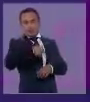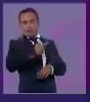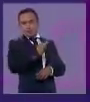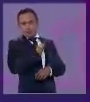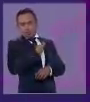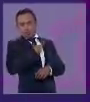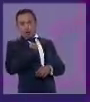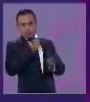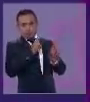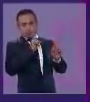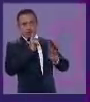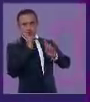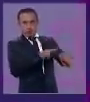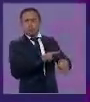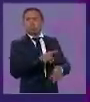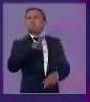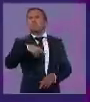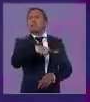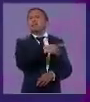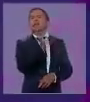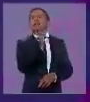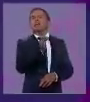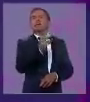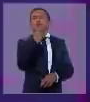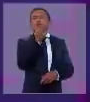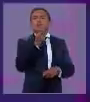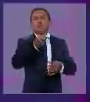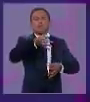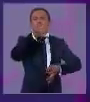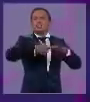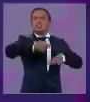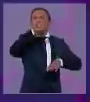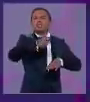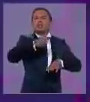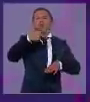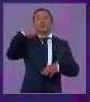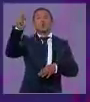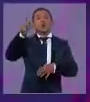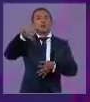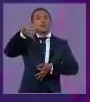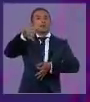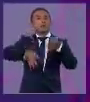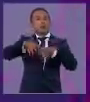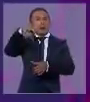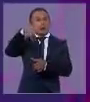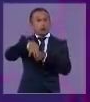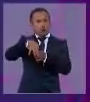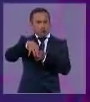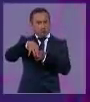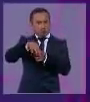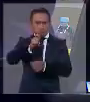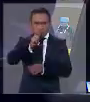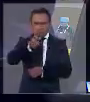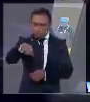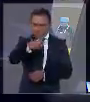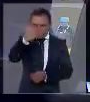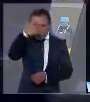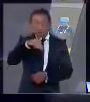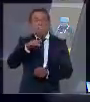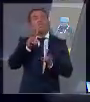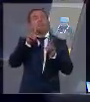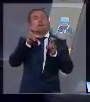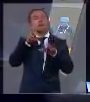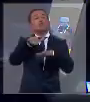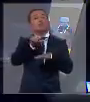presume Ricardo es del Tribunal Electoral. Como ustedes saben, el Tribunal Electoral no tiene competencia en temas penales.